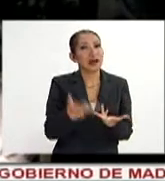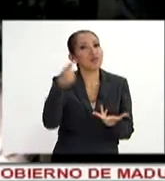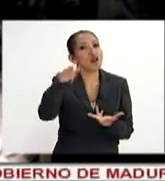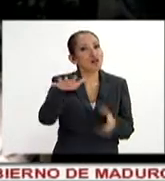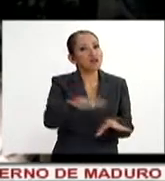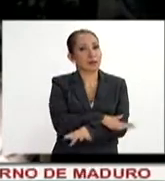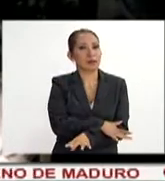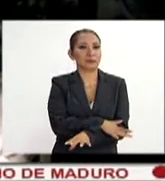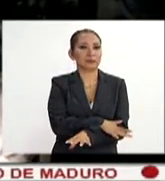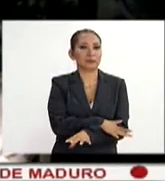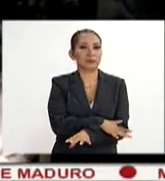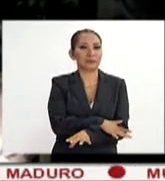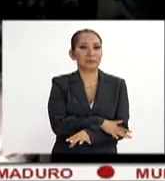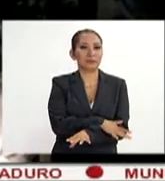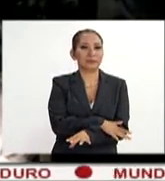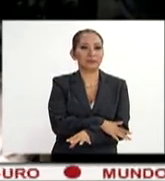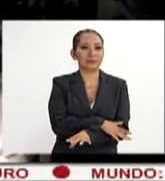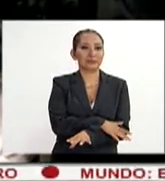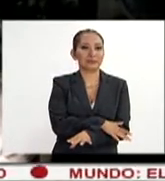el cambio.